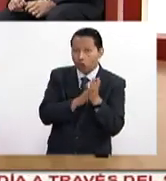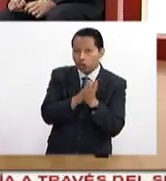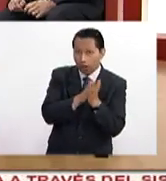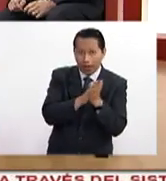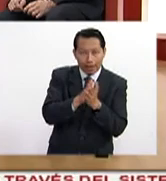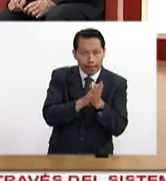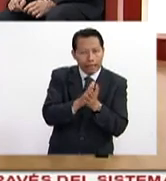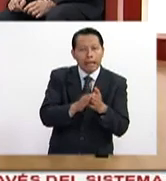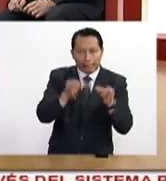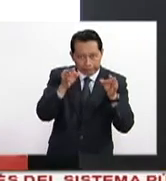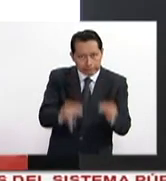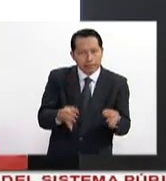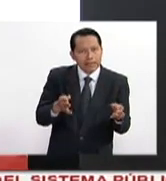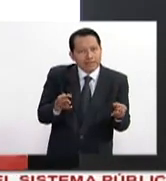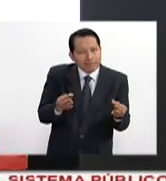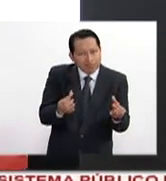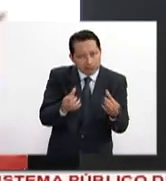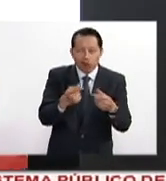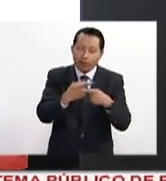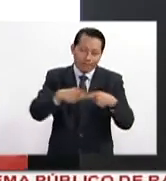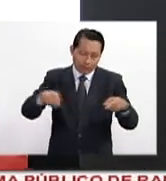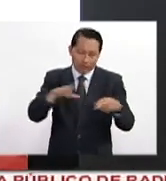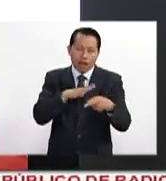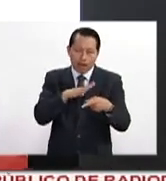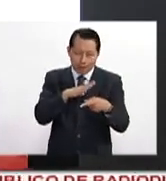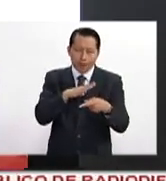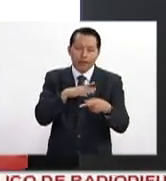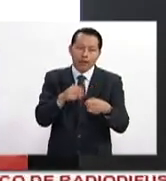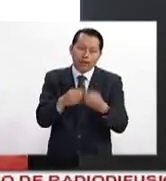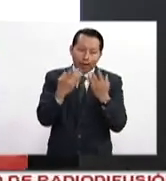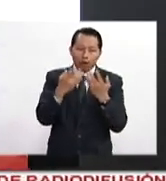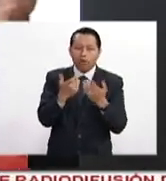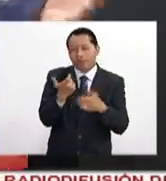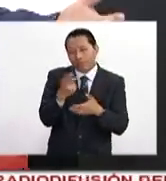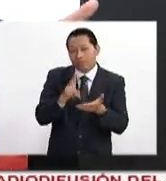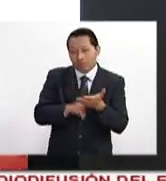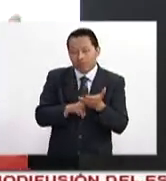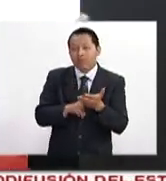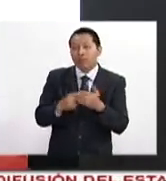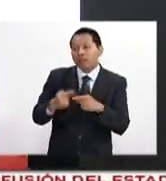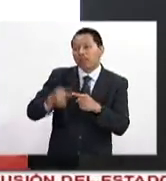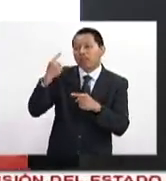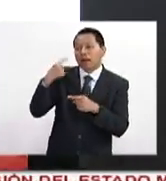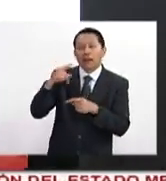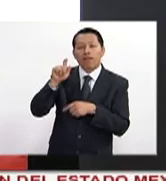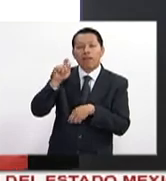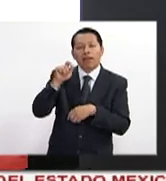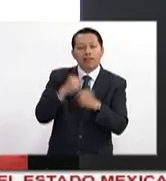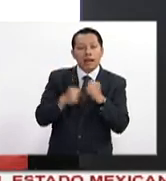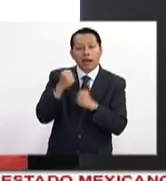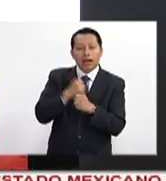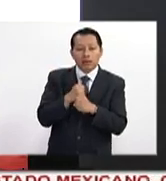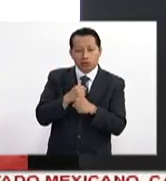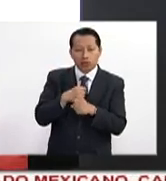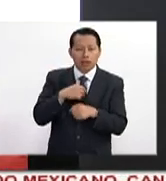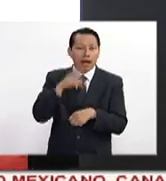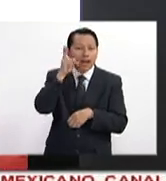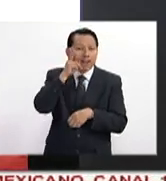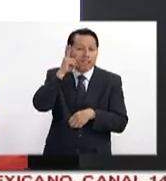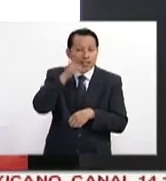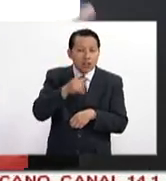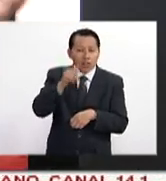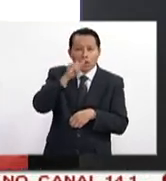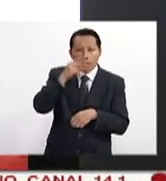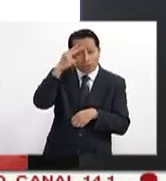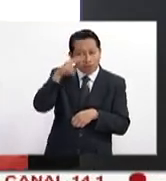diferencias son muchas y lógicamente todo eso cuesta. Pero hace 20 años, por ejemplo, no consumíamos mucho vino en México,